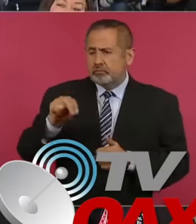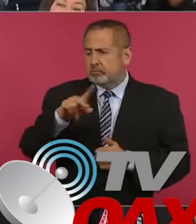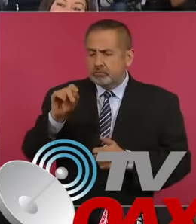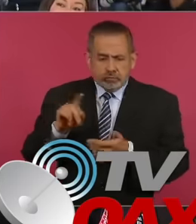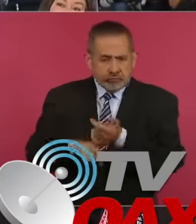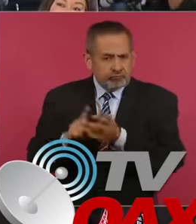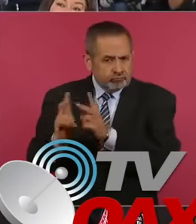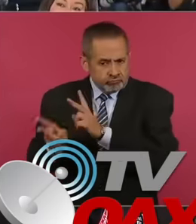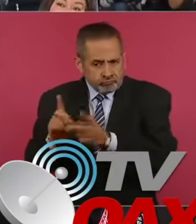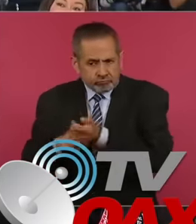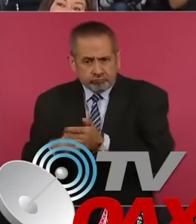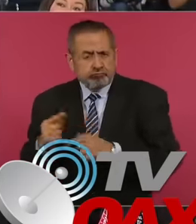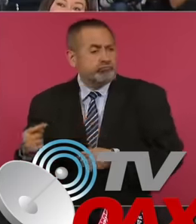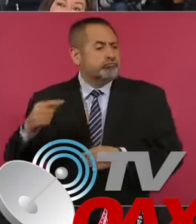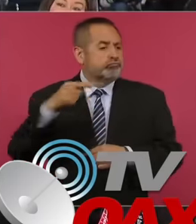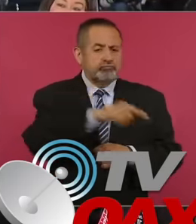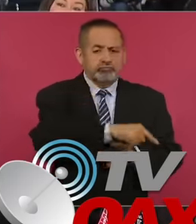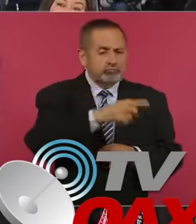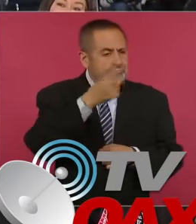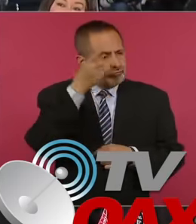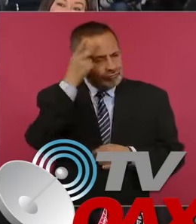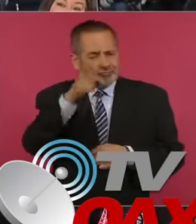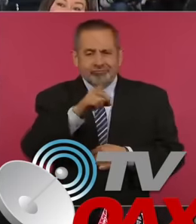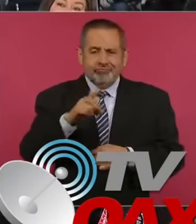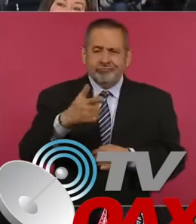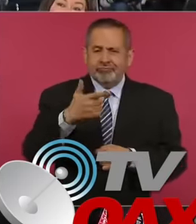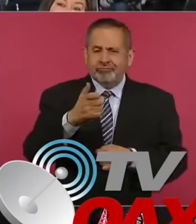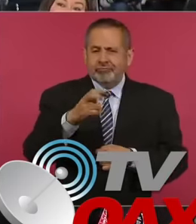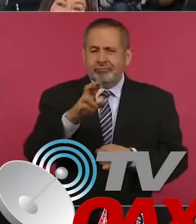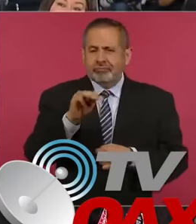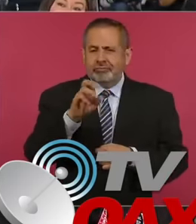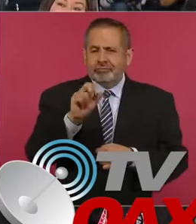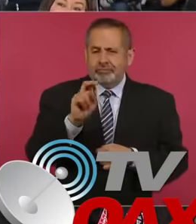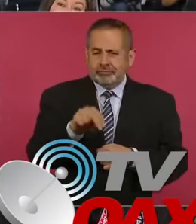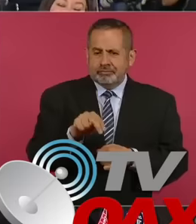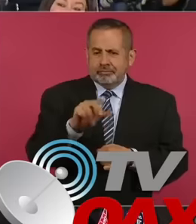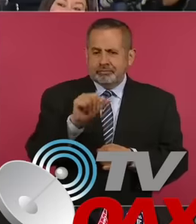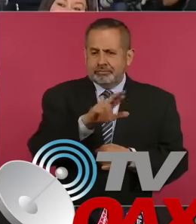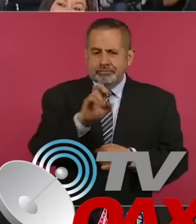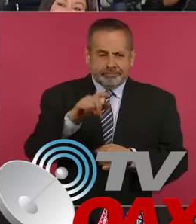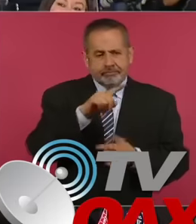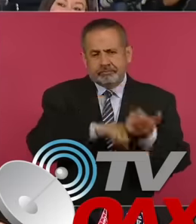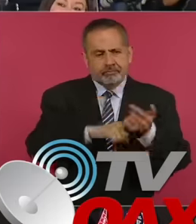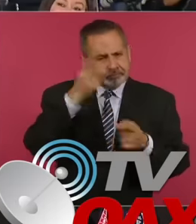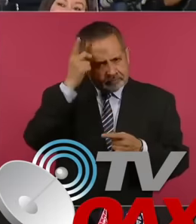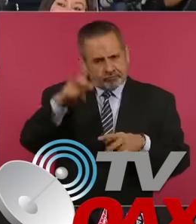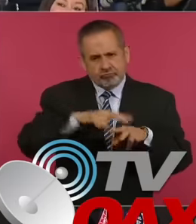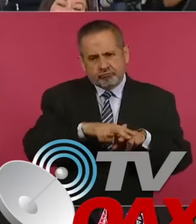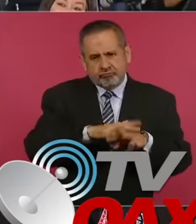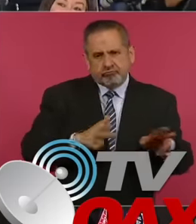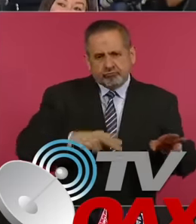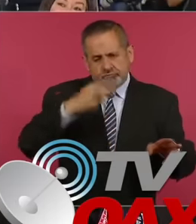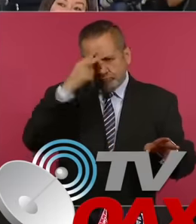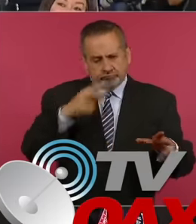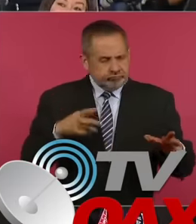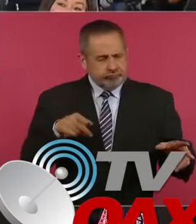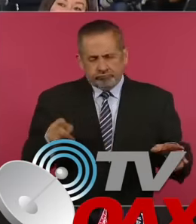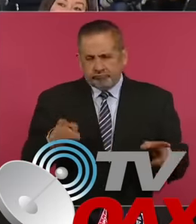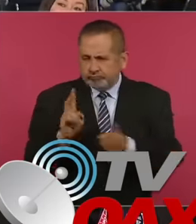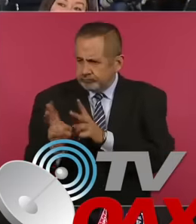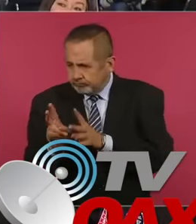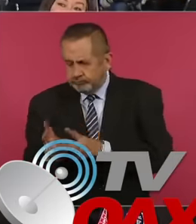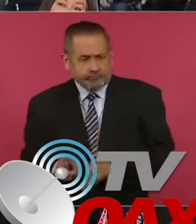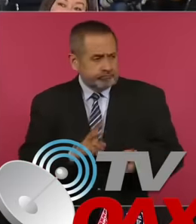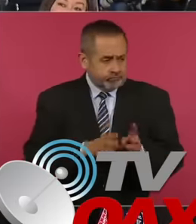el empresario Germán Larrea, que es uno de los principales operadores de las vías ferroviarias en México. Y también,